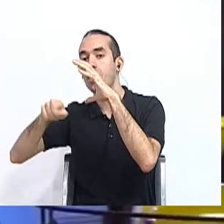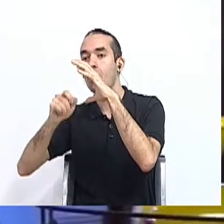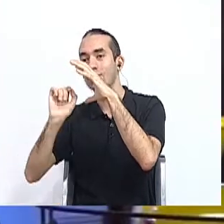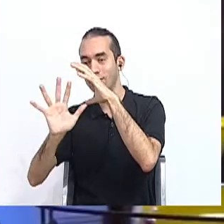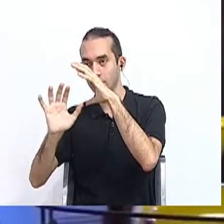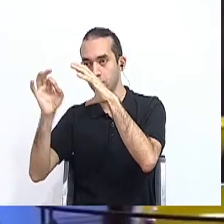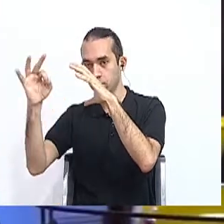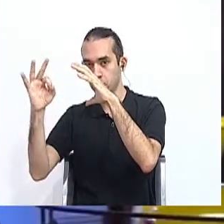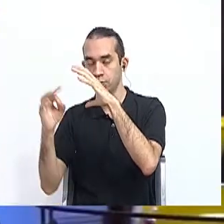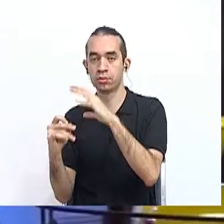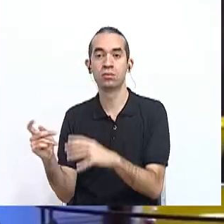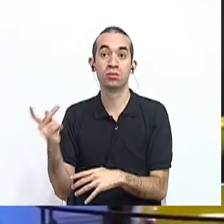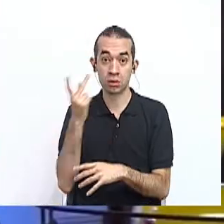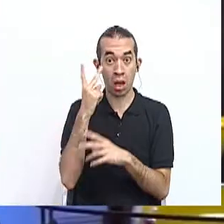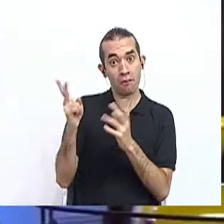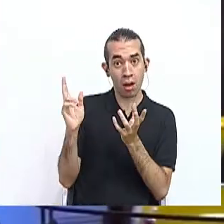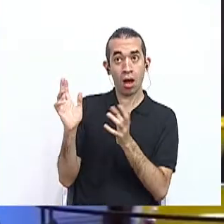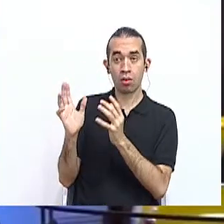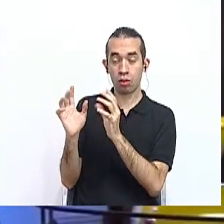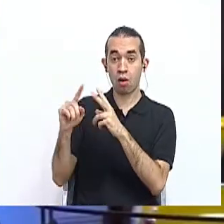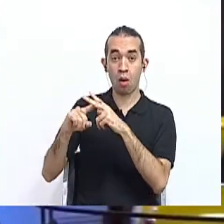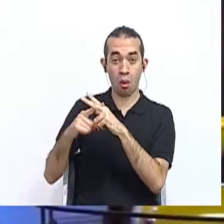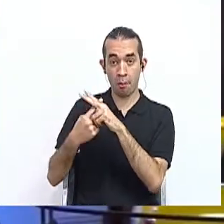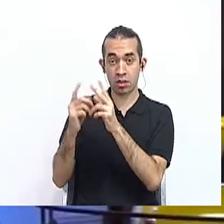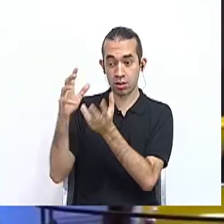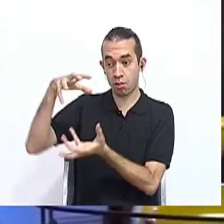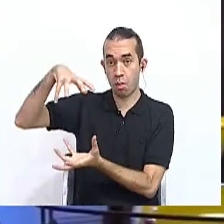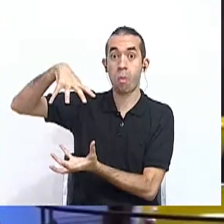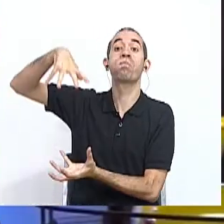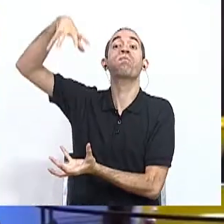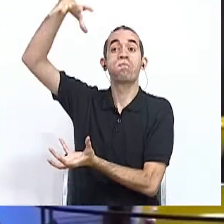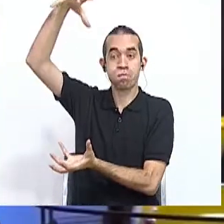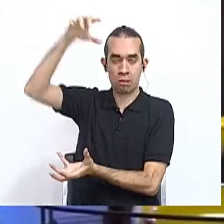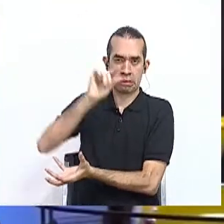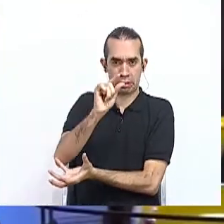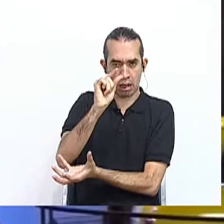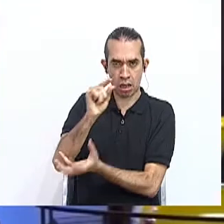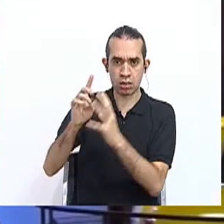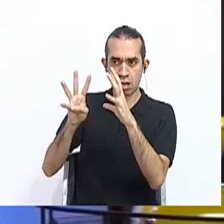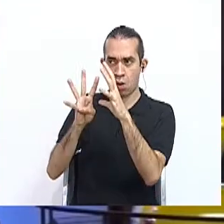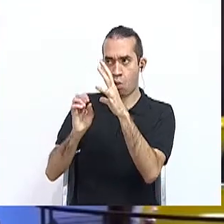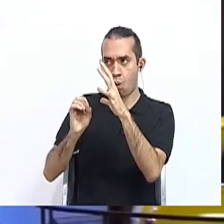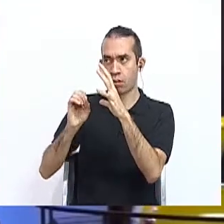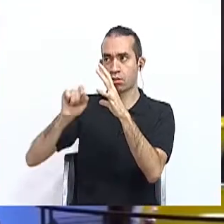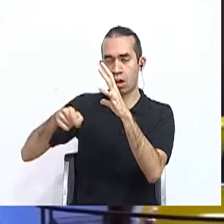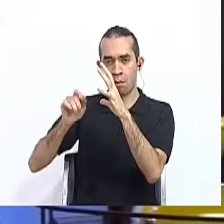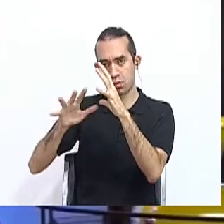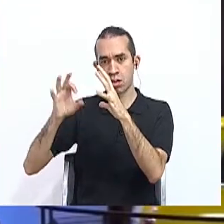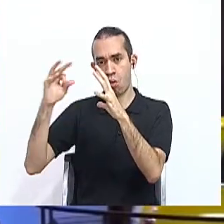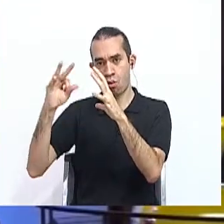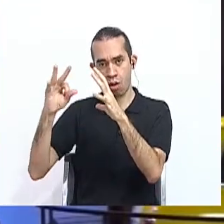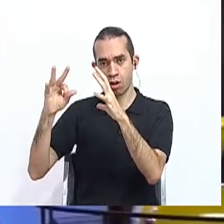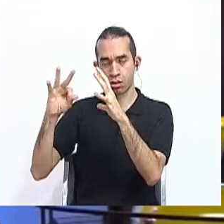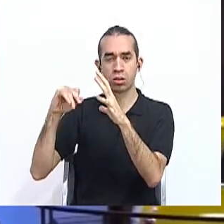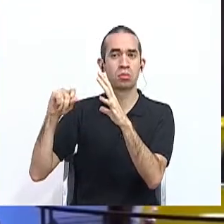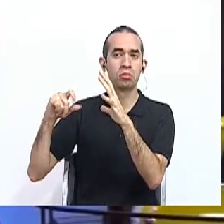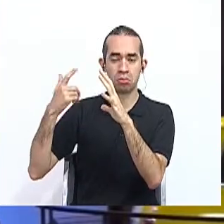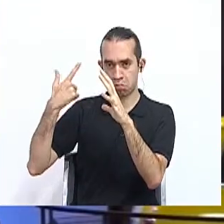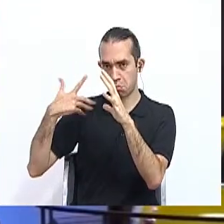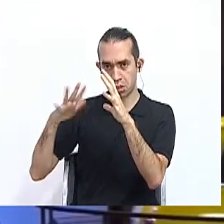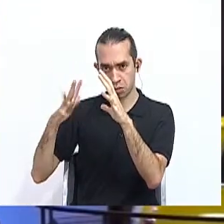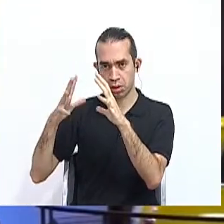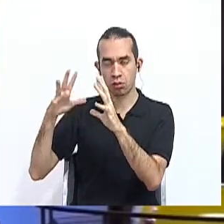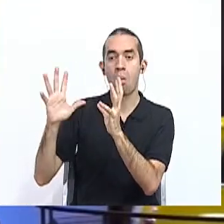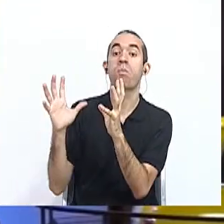Bueno, como pueden ver, ya va a comenzar el globo a ascender, está a punto de llegar a 40 grados y medio, que aproximadamente es cuando